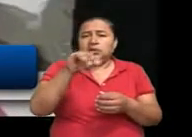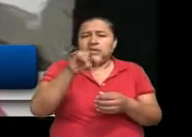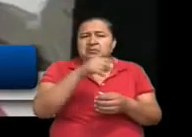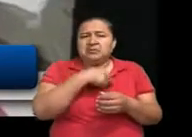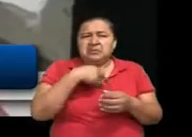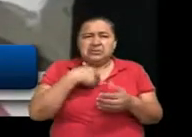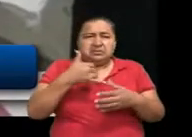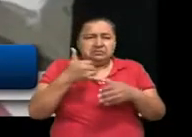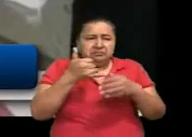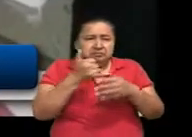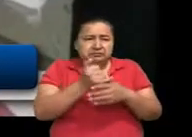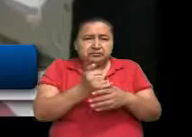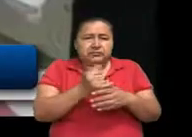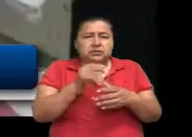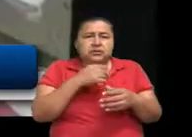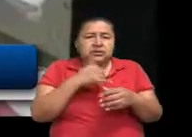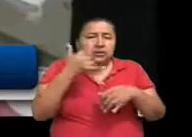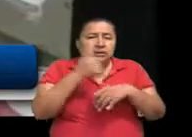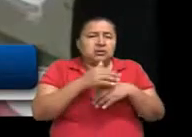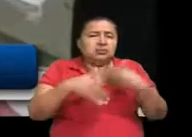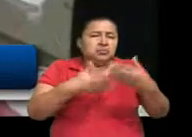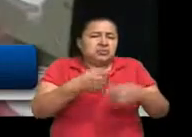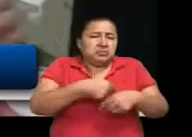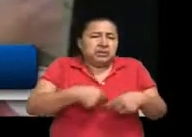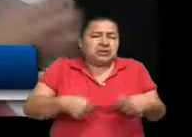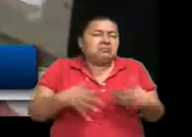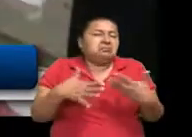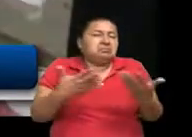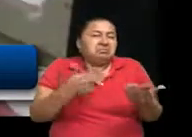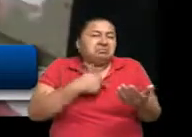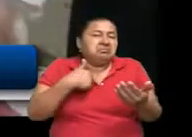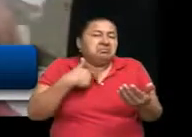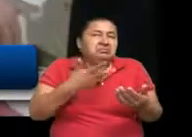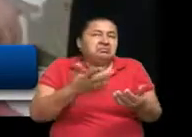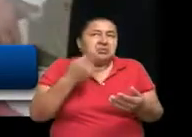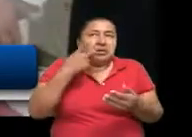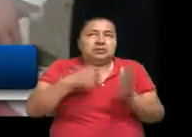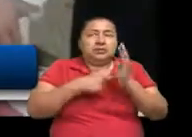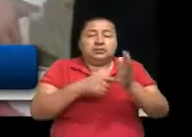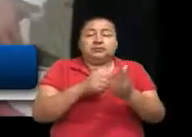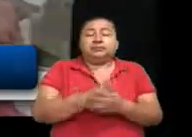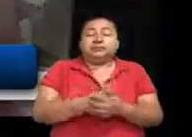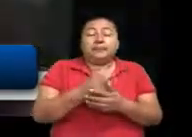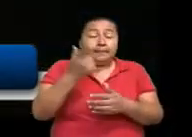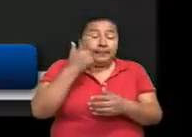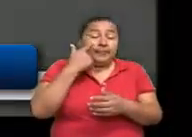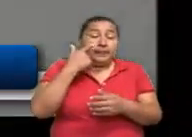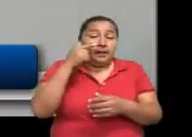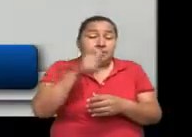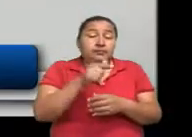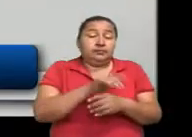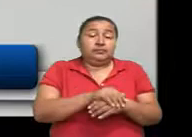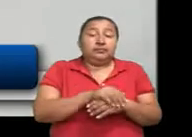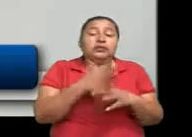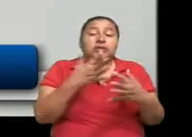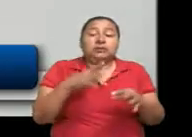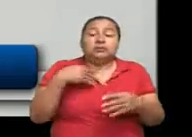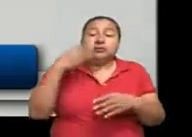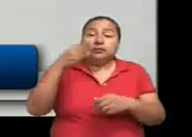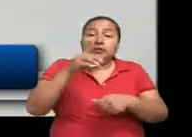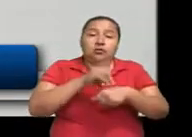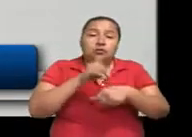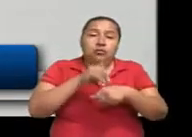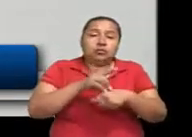¿Una inyección, anestesia para el procedimiento quirúrgico? ¿Qué es, por ejemplo? Mira, en los tratamientos que han salido hay